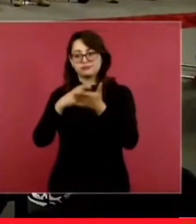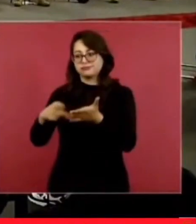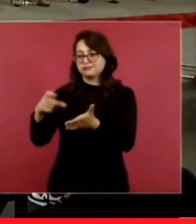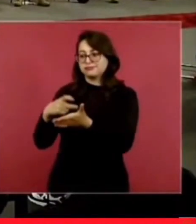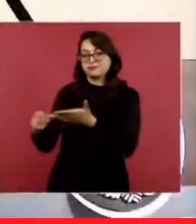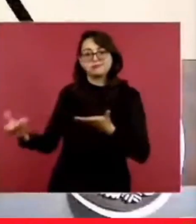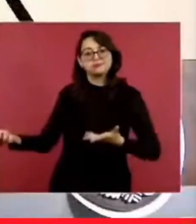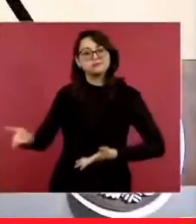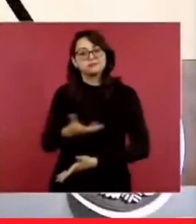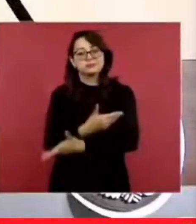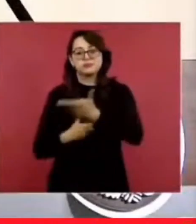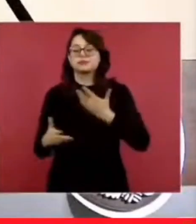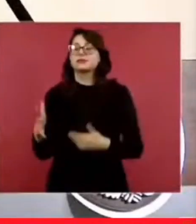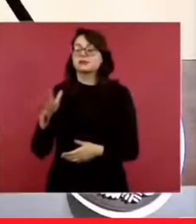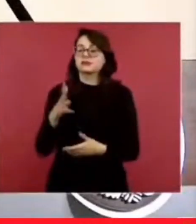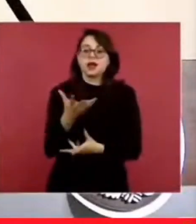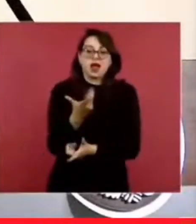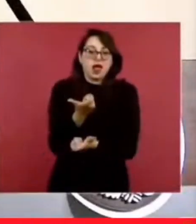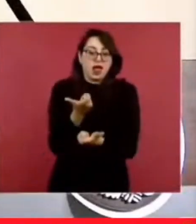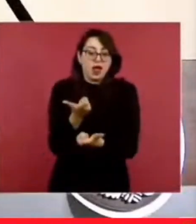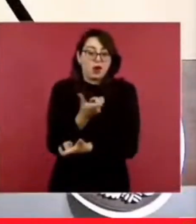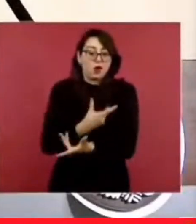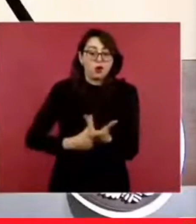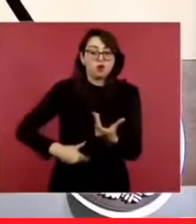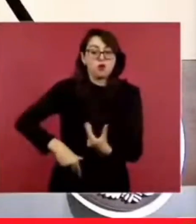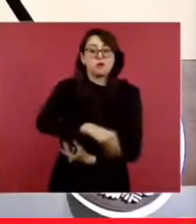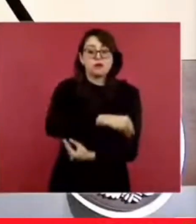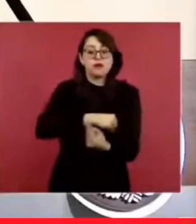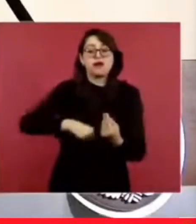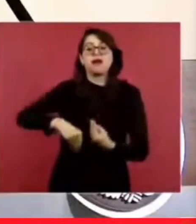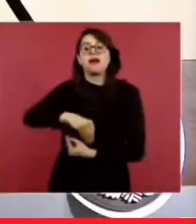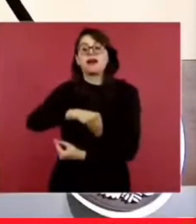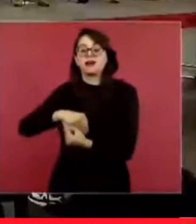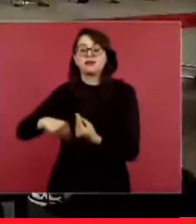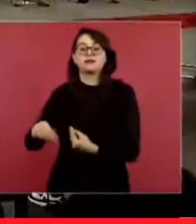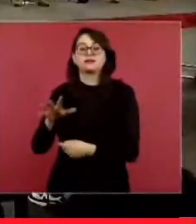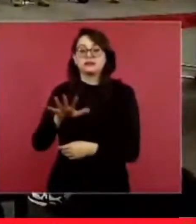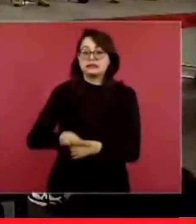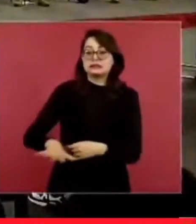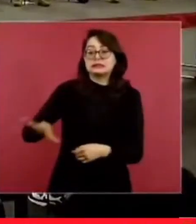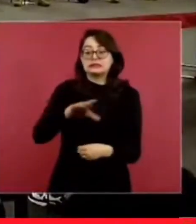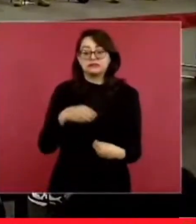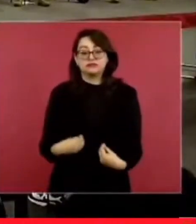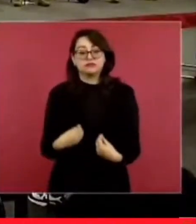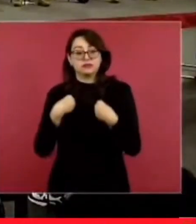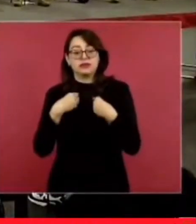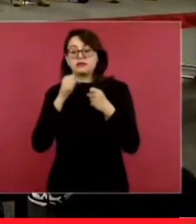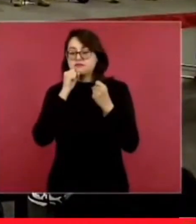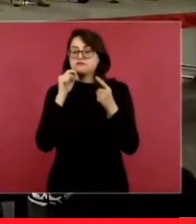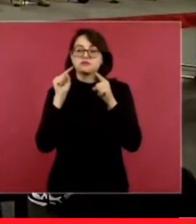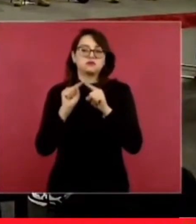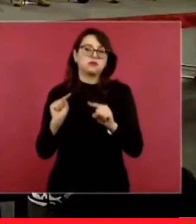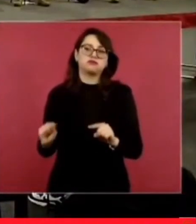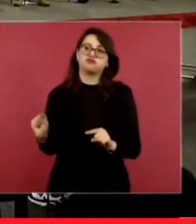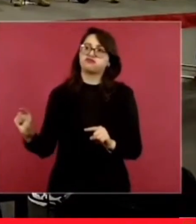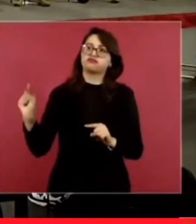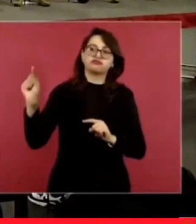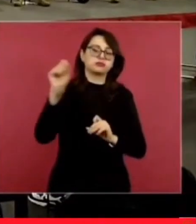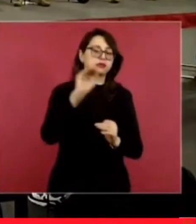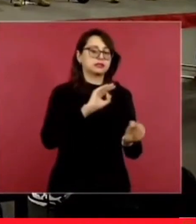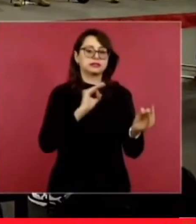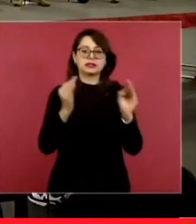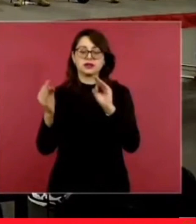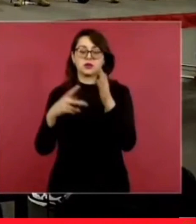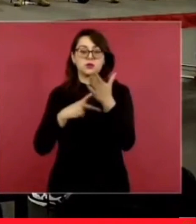así que ese es el objetivo la economía familiar de la gente que vive no sólo en nicolás bravo sino en todas las comunidades aledañas